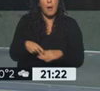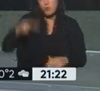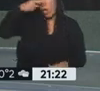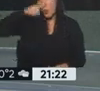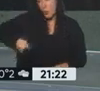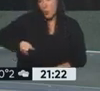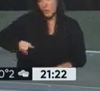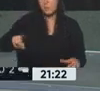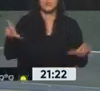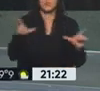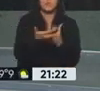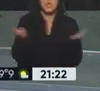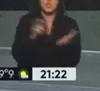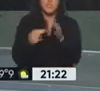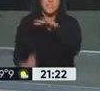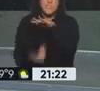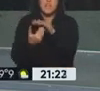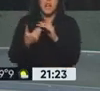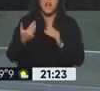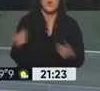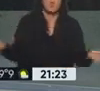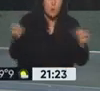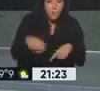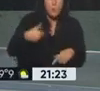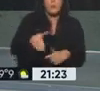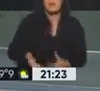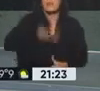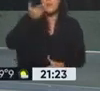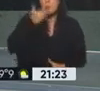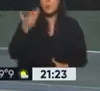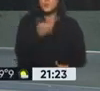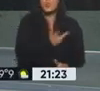edición central de noticias. Cuando volvamos seguiremos analizando el discurso que por